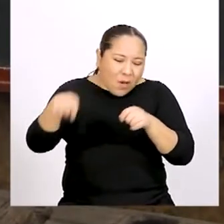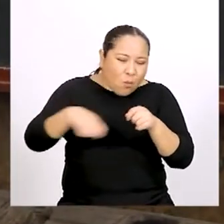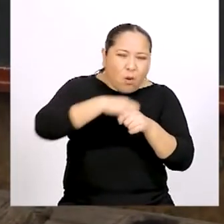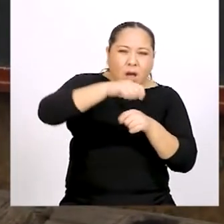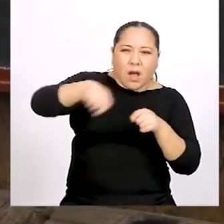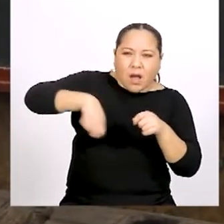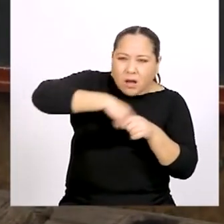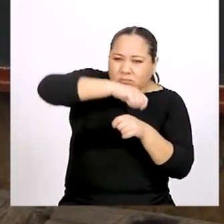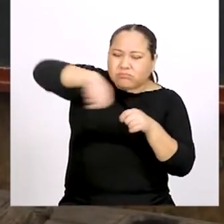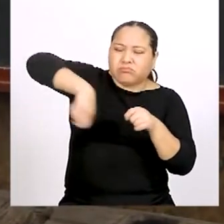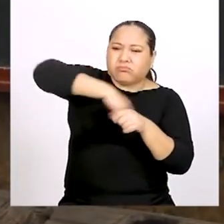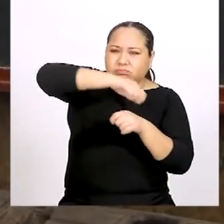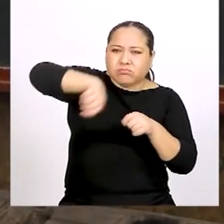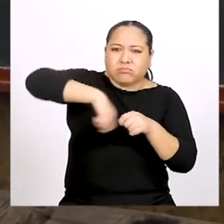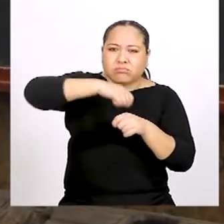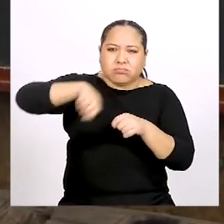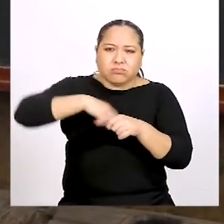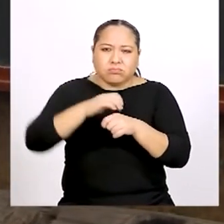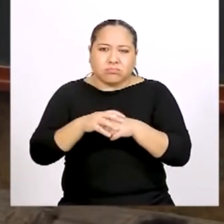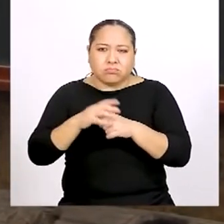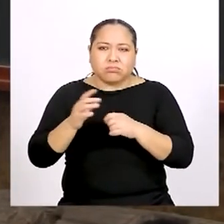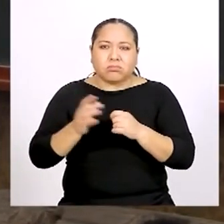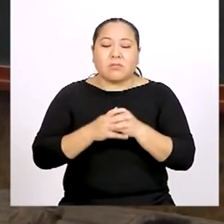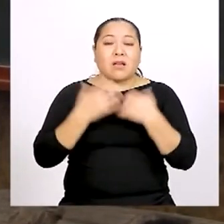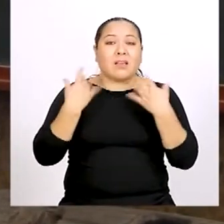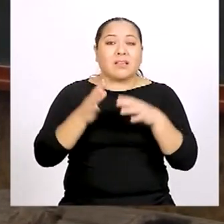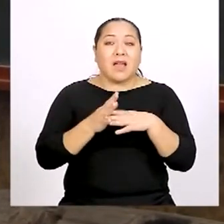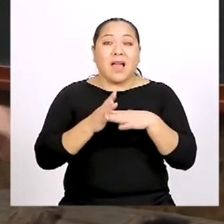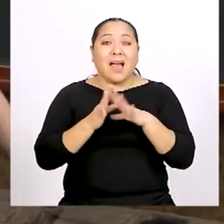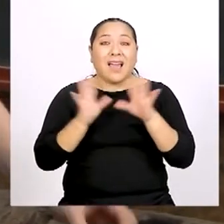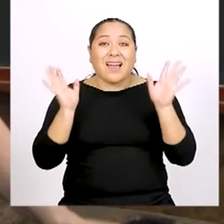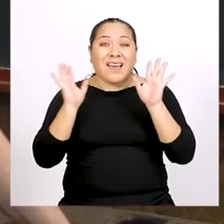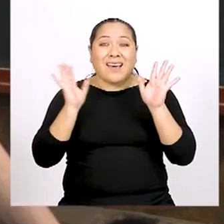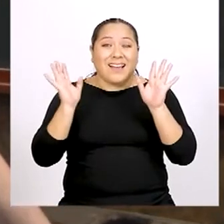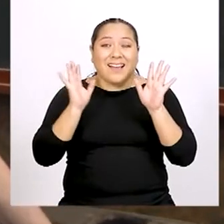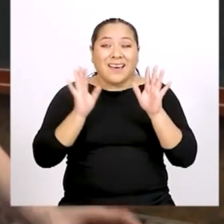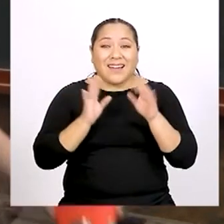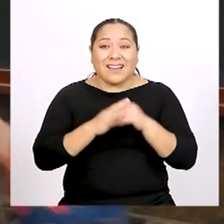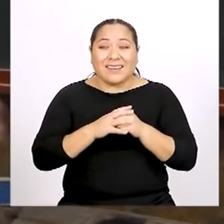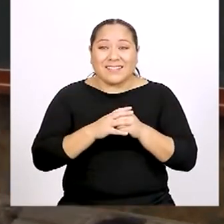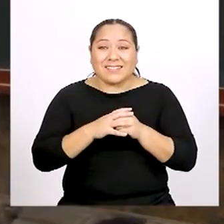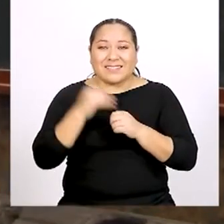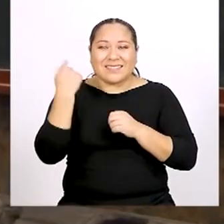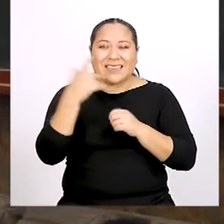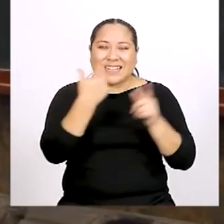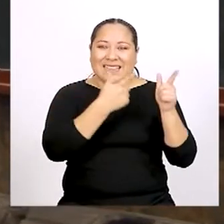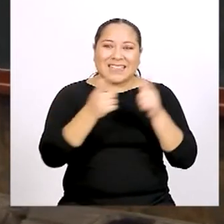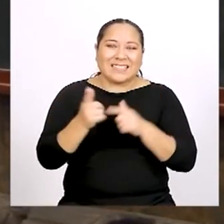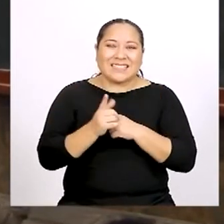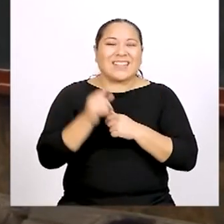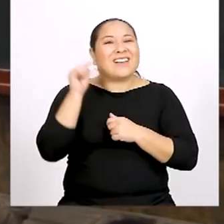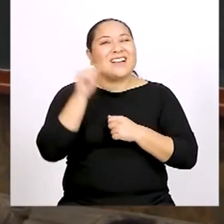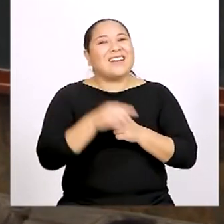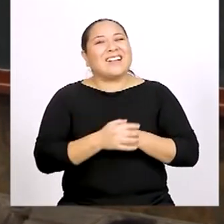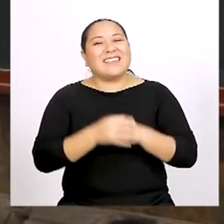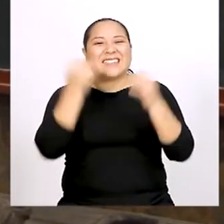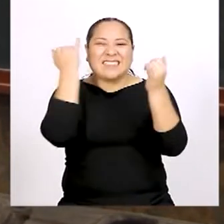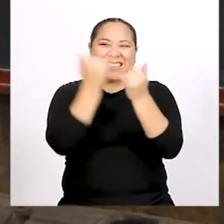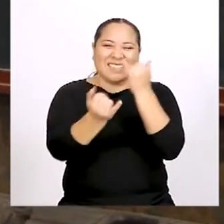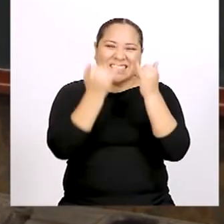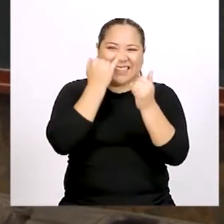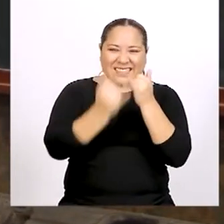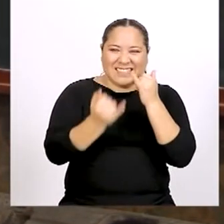vueltas, voy dando vueltas, voy dando vueltas, amarro, amarro y de pronto tarararán, tarán,